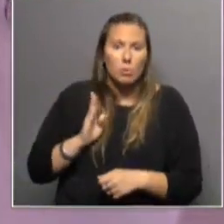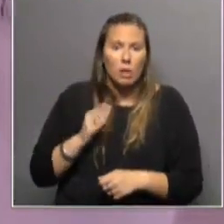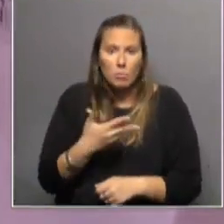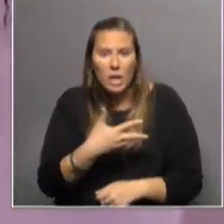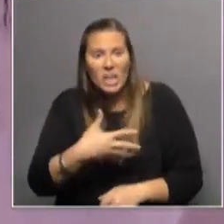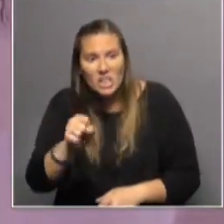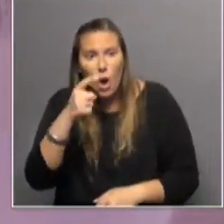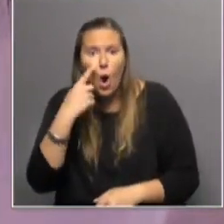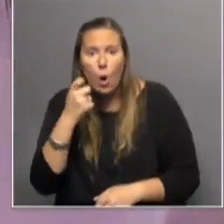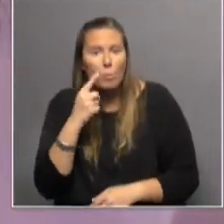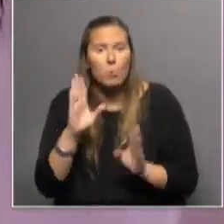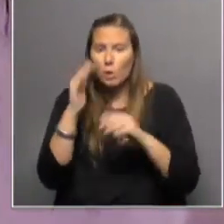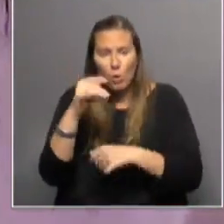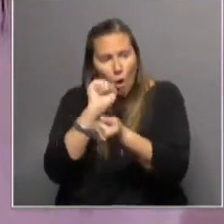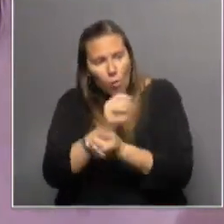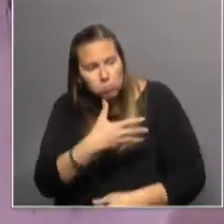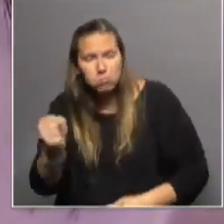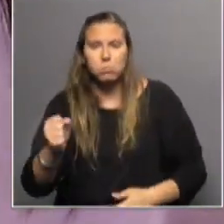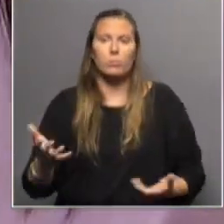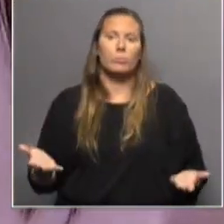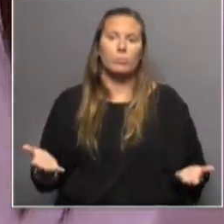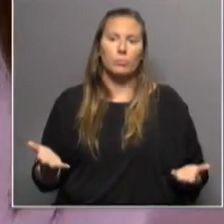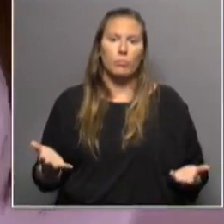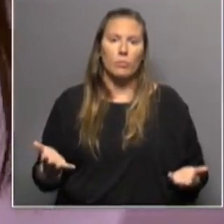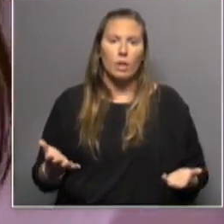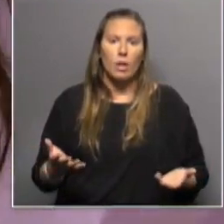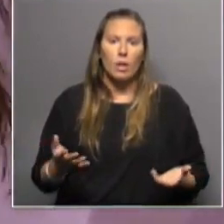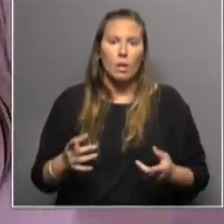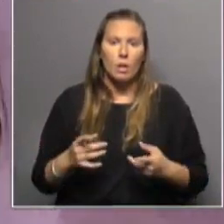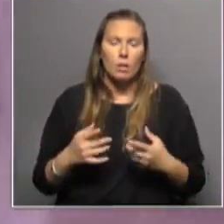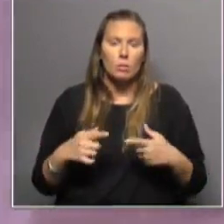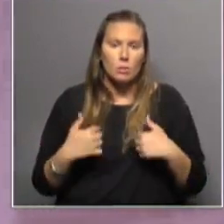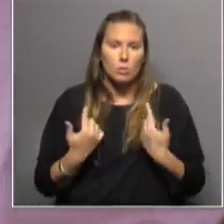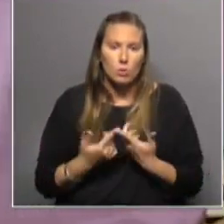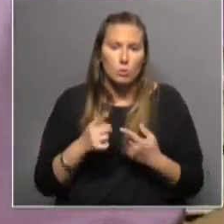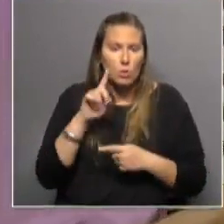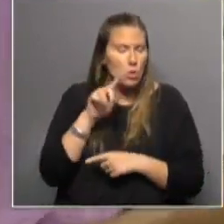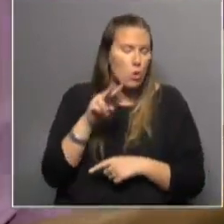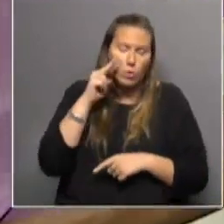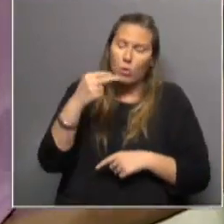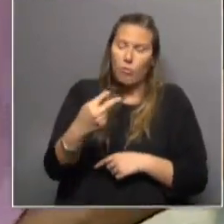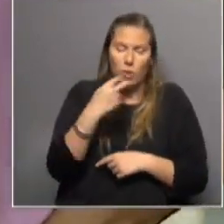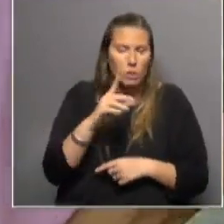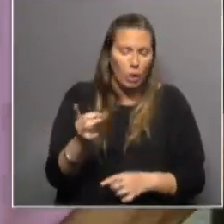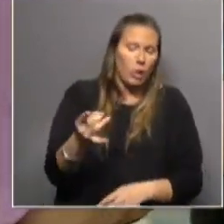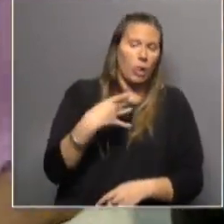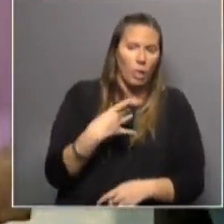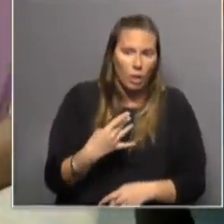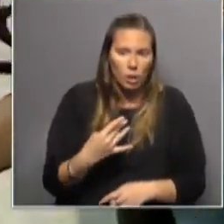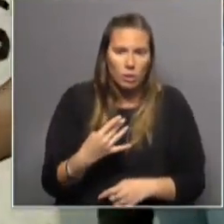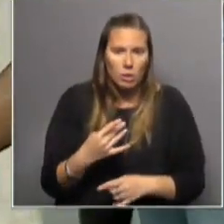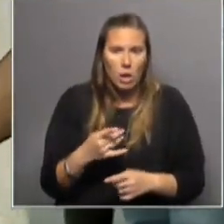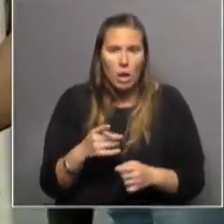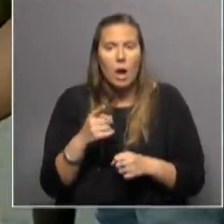llevaran al hombre porque no se los llevaban detenidos. O que somos totalmente invisibilizadas ante las